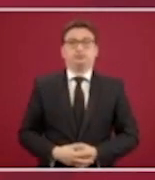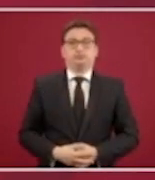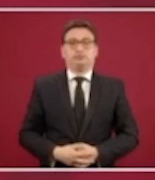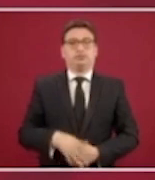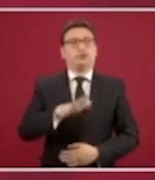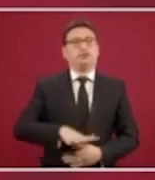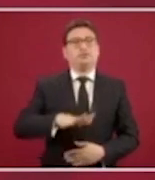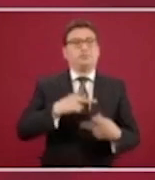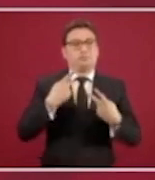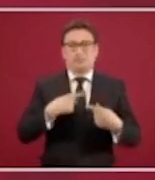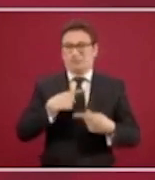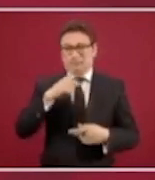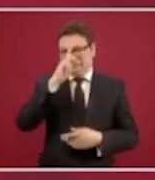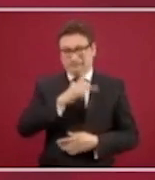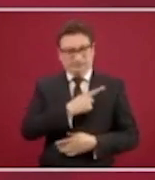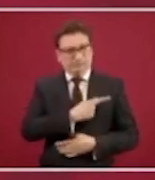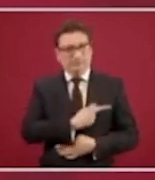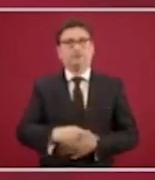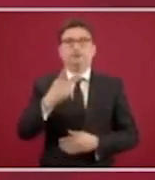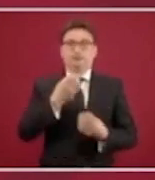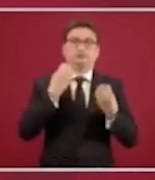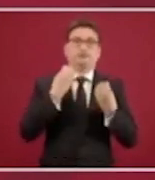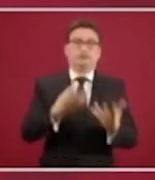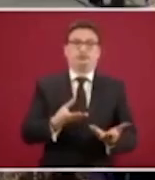a la gente más humilde.